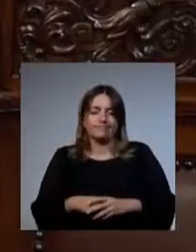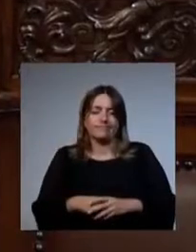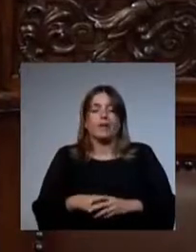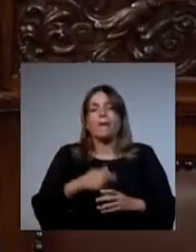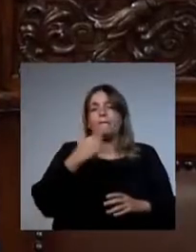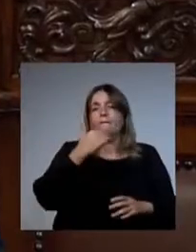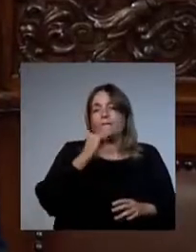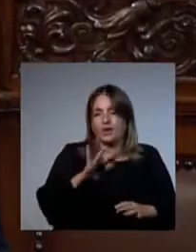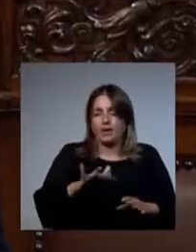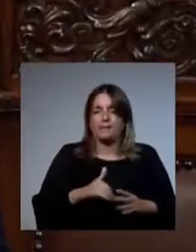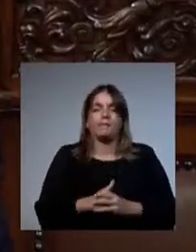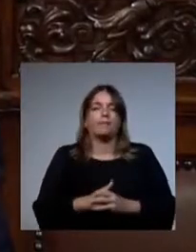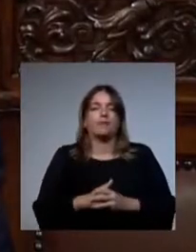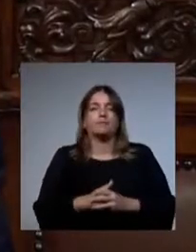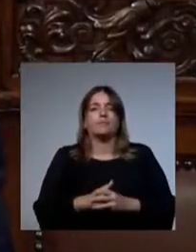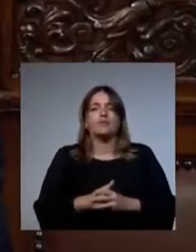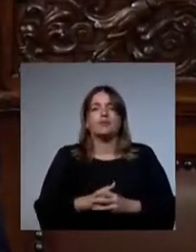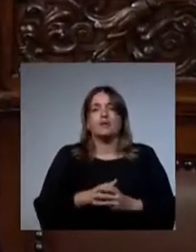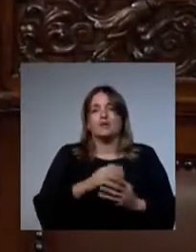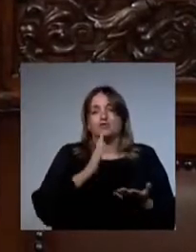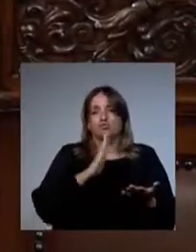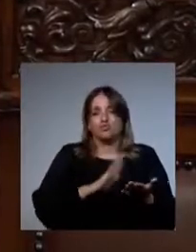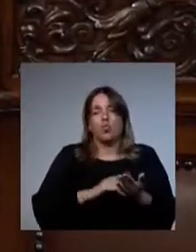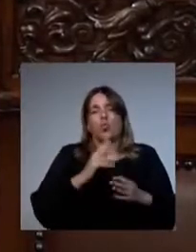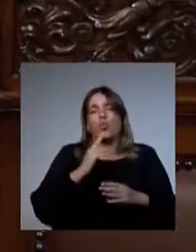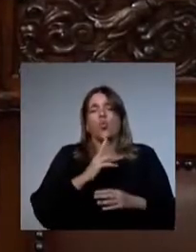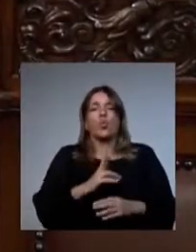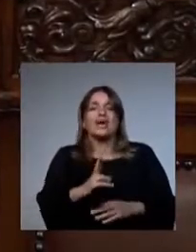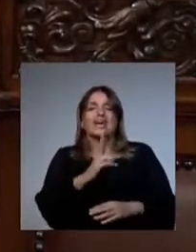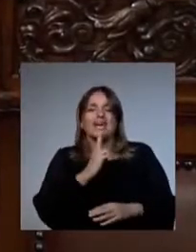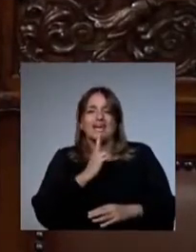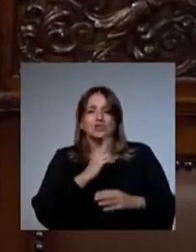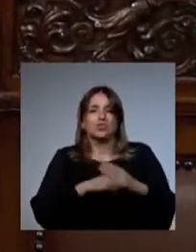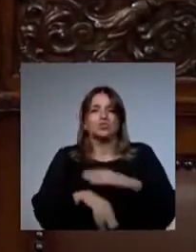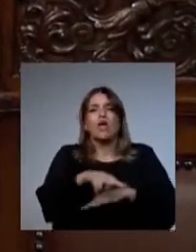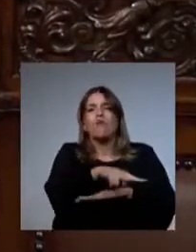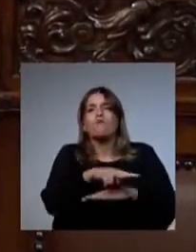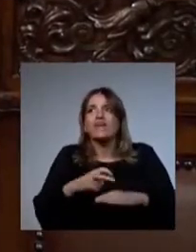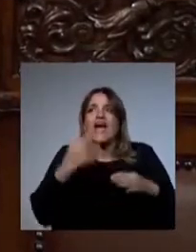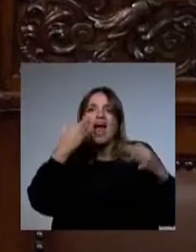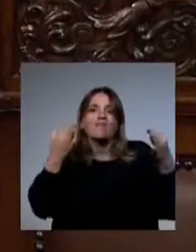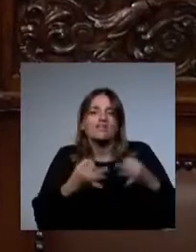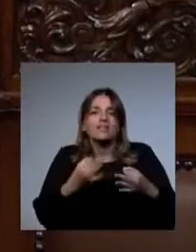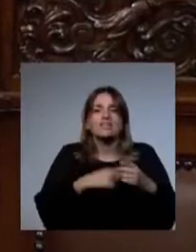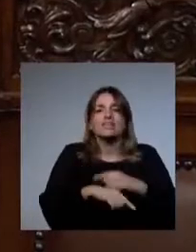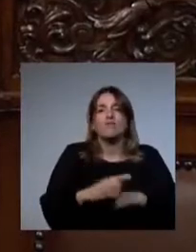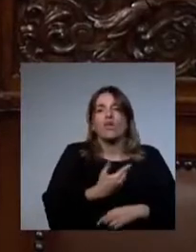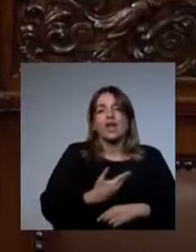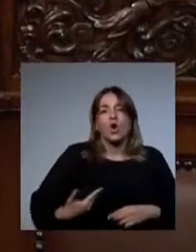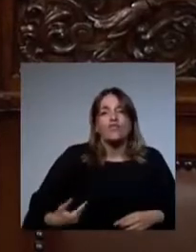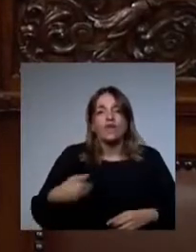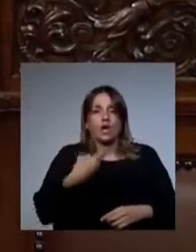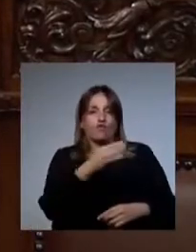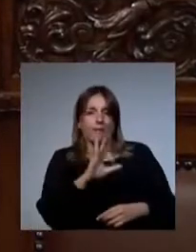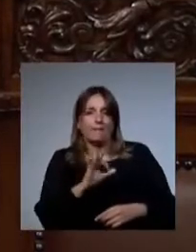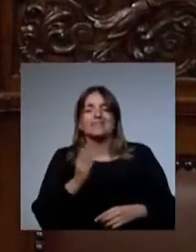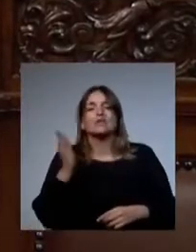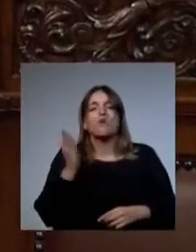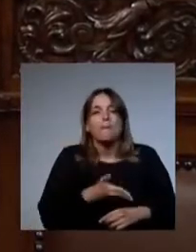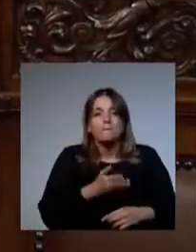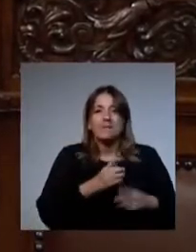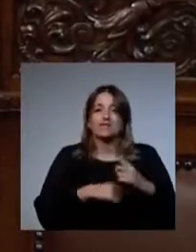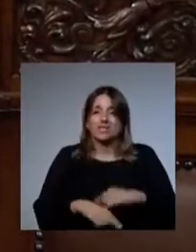Por ejemplo, el resultado fiscal efectivo del Gobierno Central y del BPS como porcentaje del